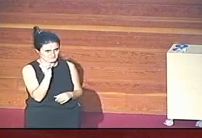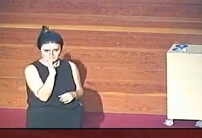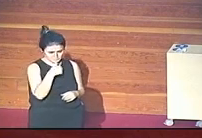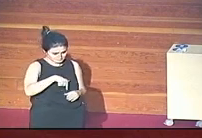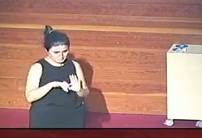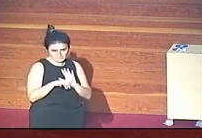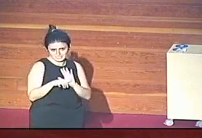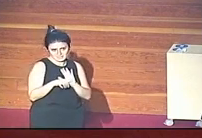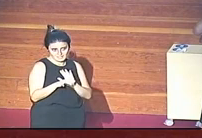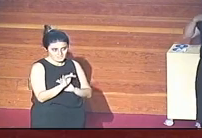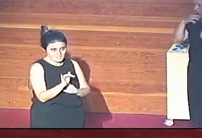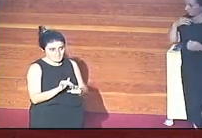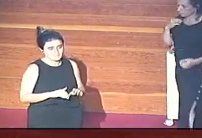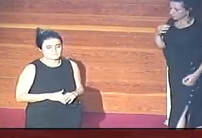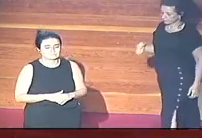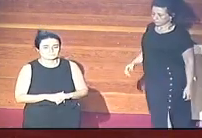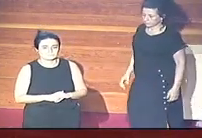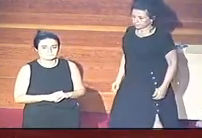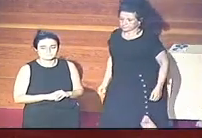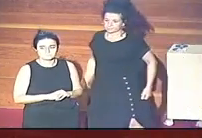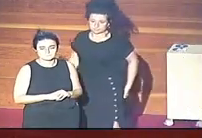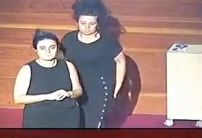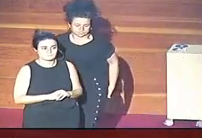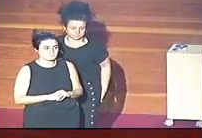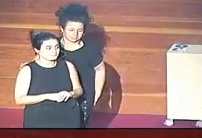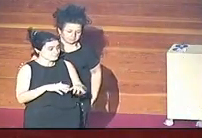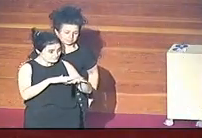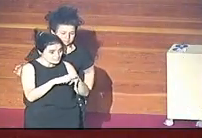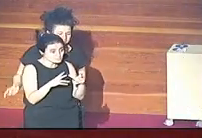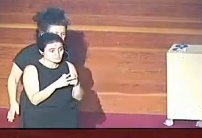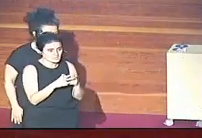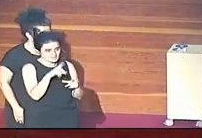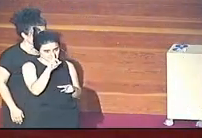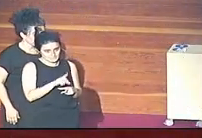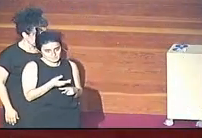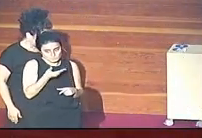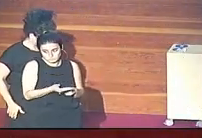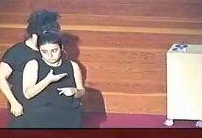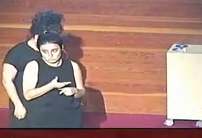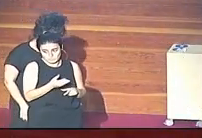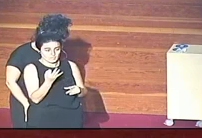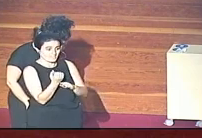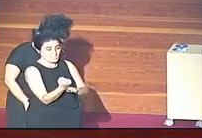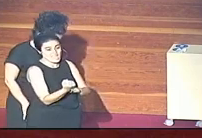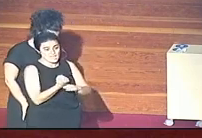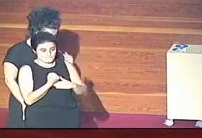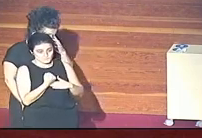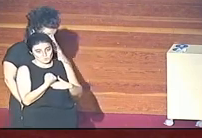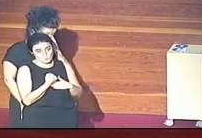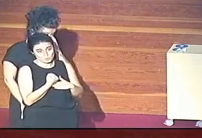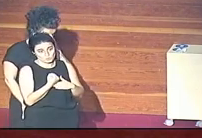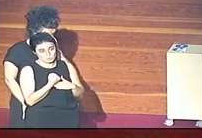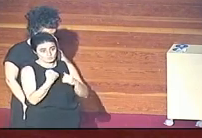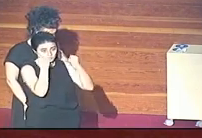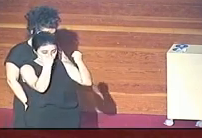muy cerquita de aquí y luego en las redes sociales también es importante contar con el apoyo de bueno pues